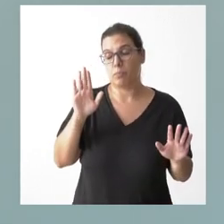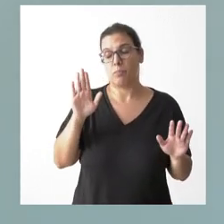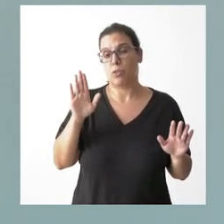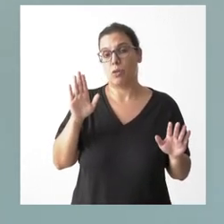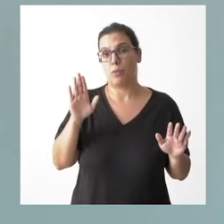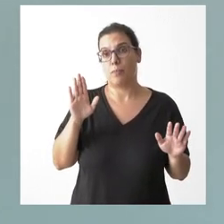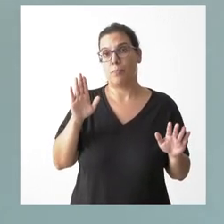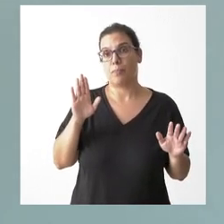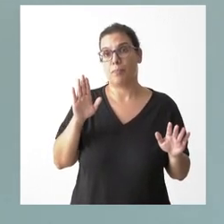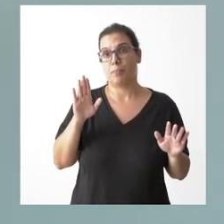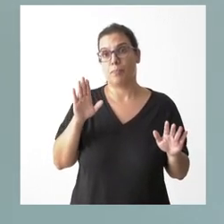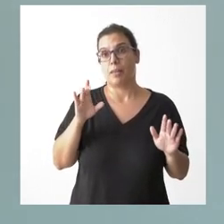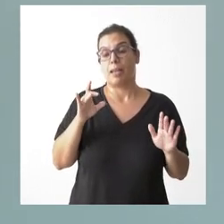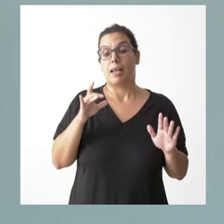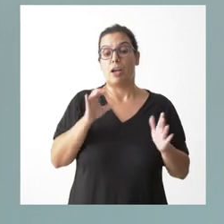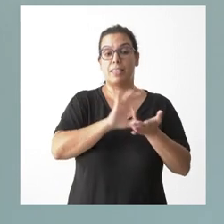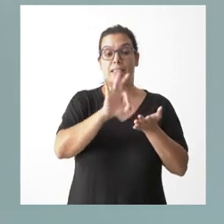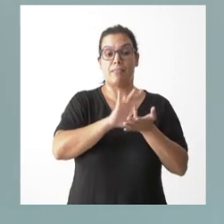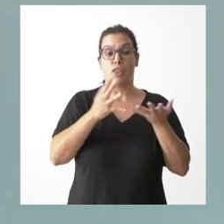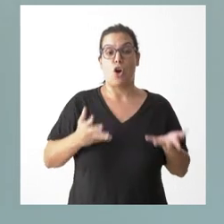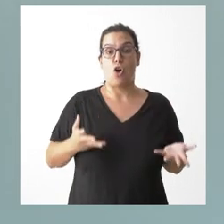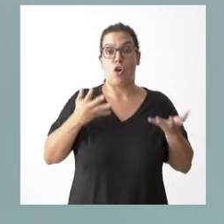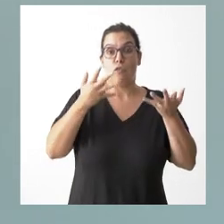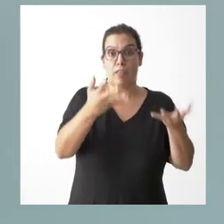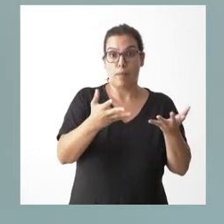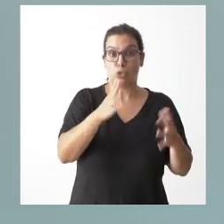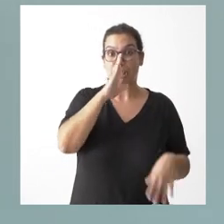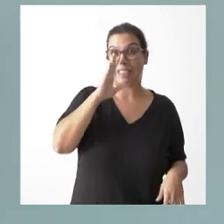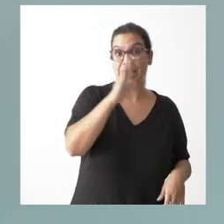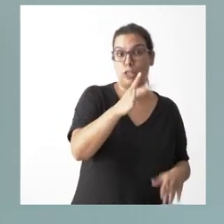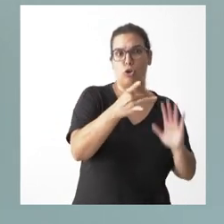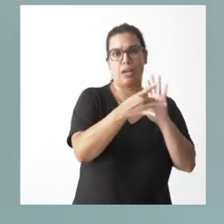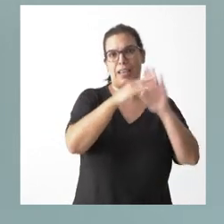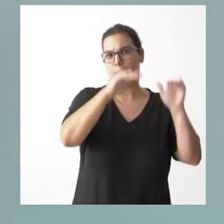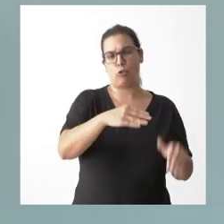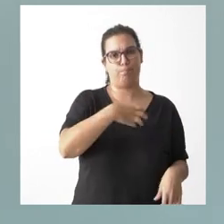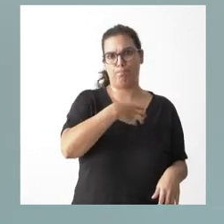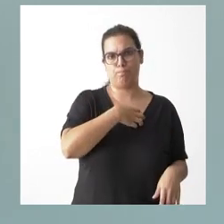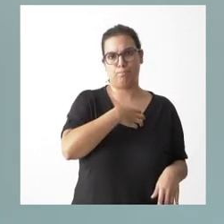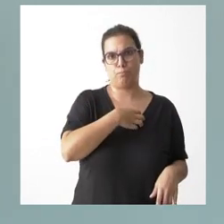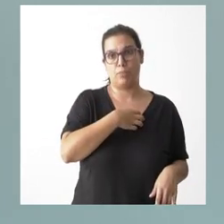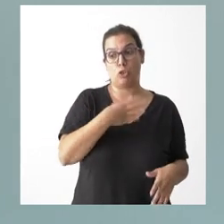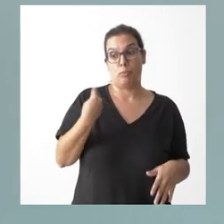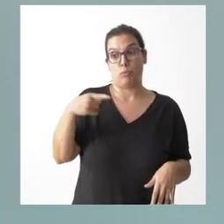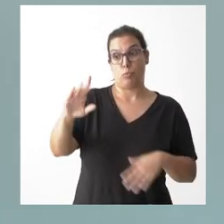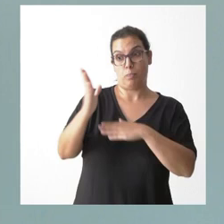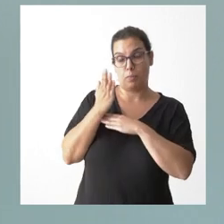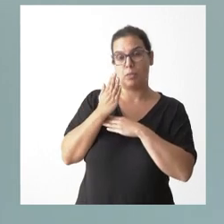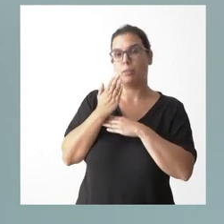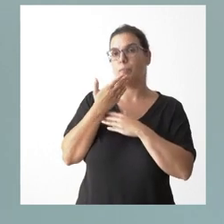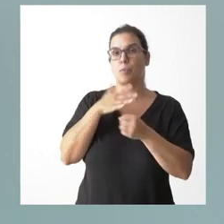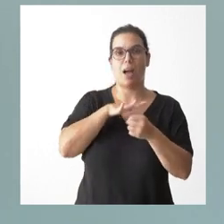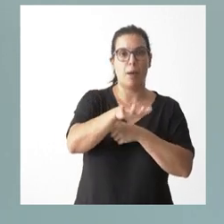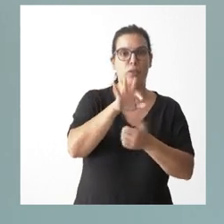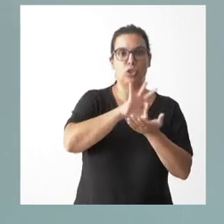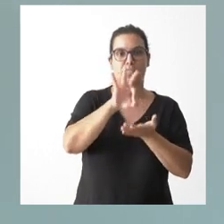que disminuir la calidad del servicio que prestamos es en lo que hacemos de prestación directa al conjunto de los ciudadanos. Y, por tanto, esto que usted me plantea en el ámbito de los